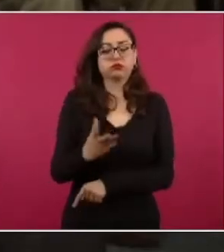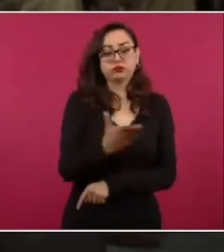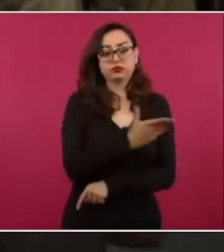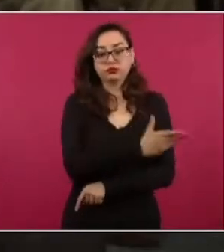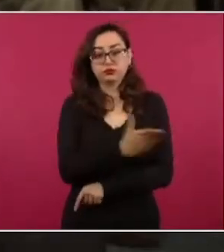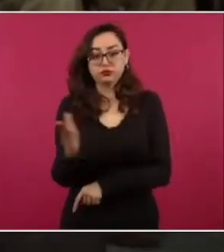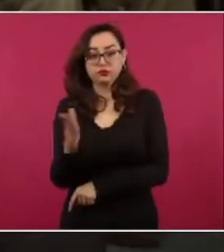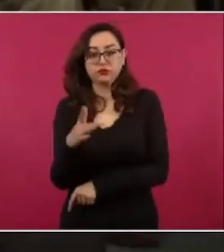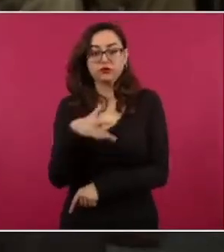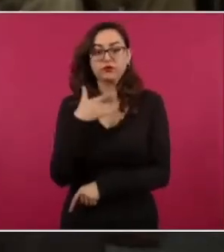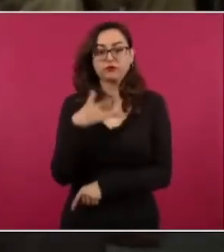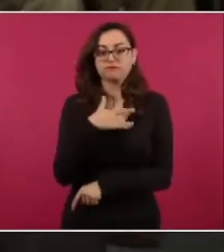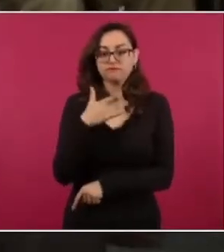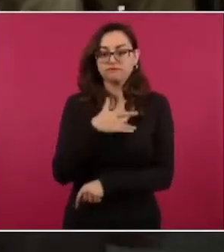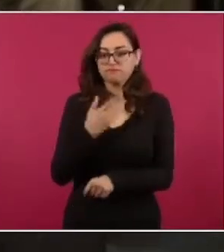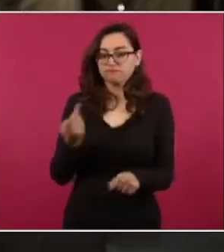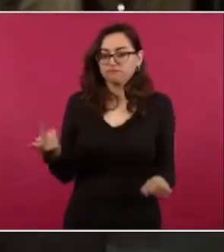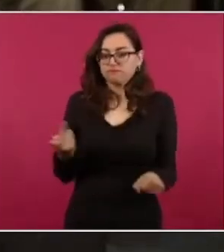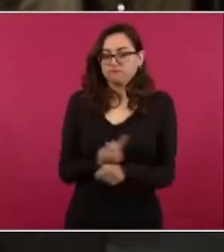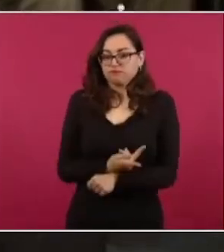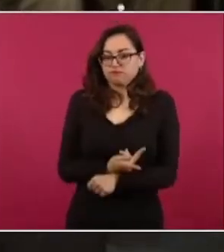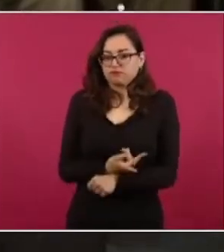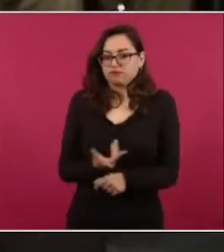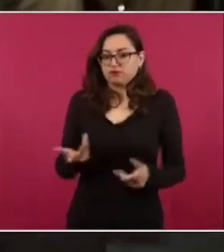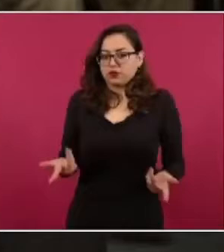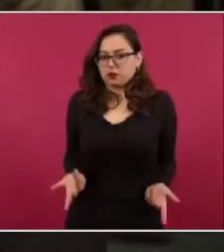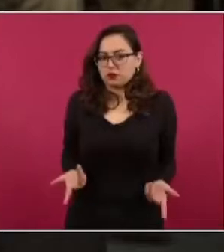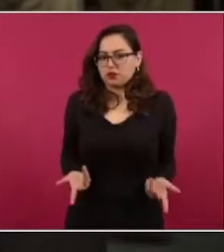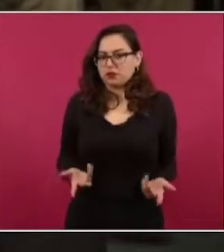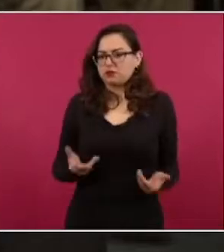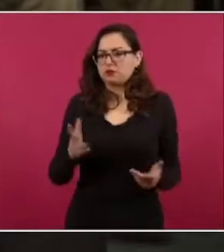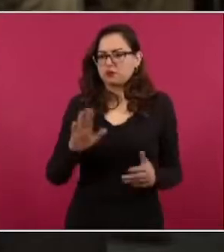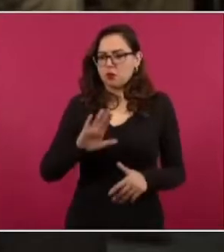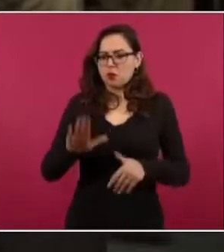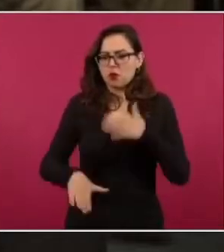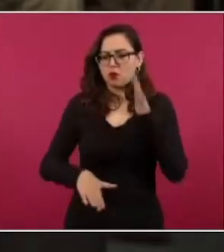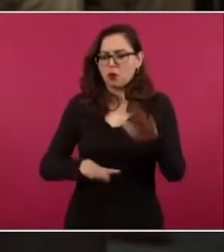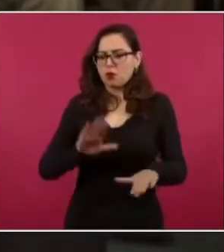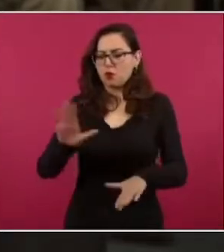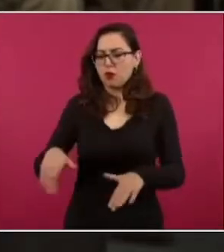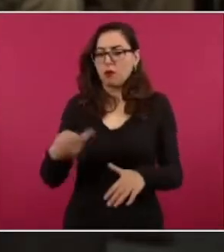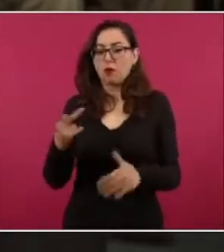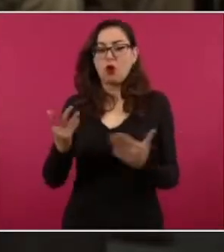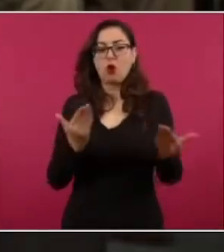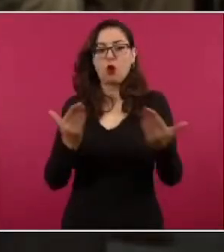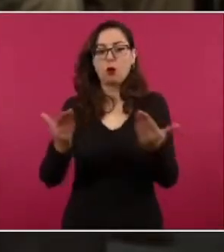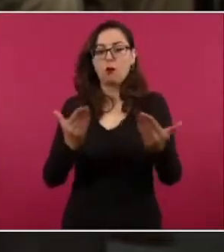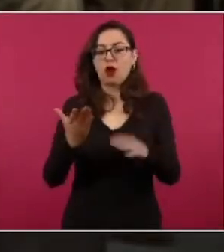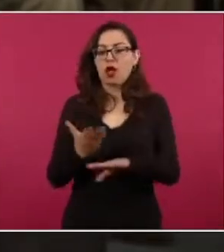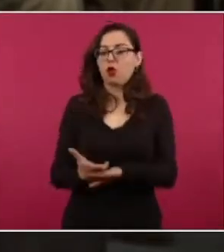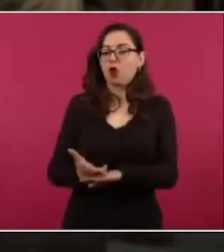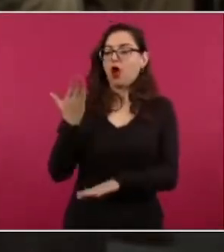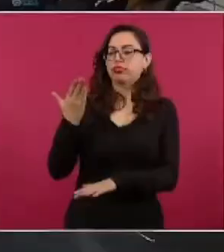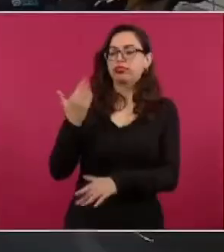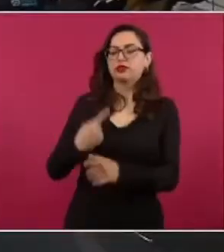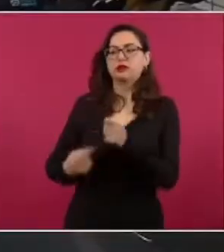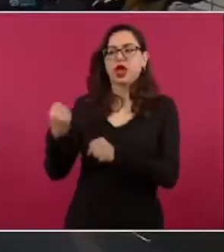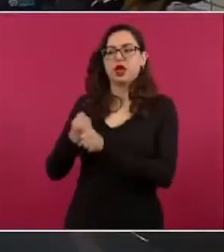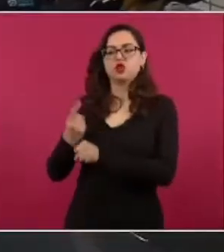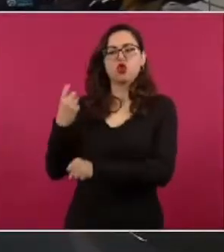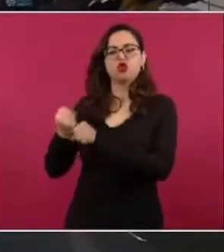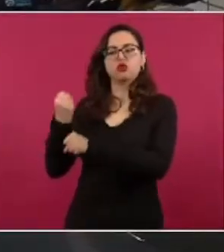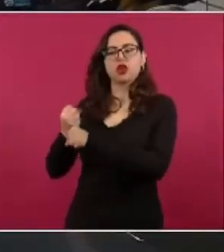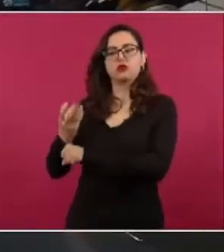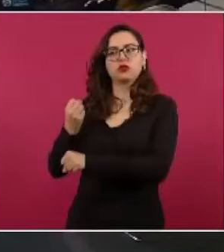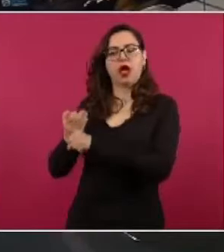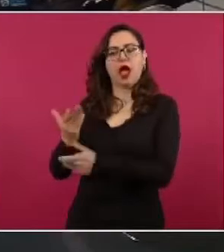esta baja en el exceso de mortalidad tan importante justamente se debe a la aparición de las vacunas y al Programa Nacional